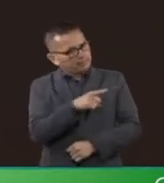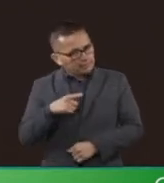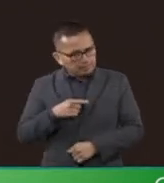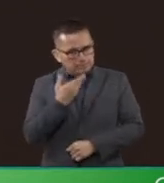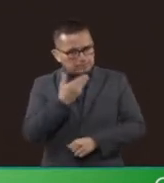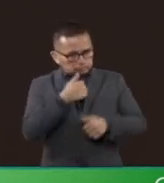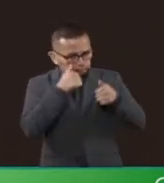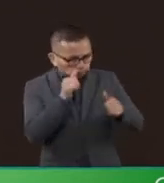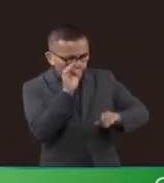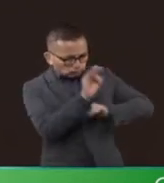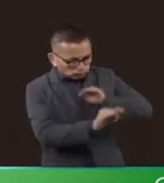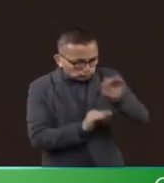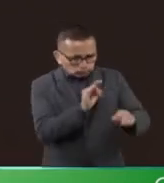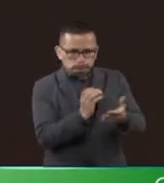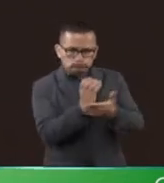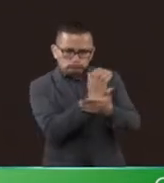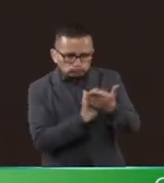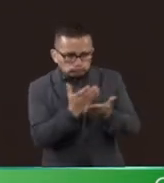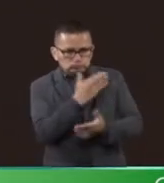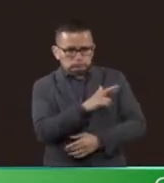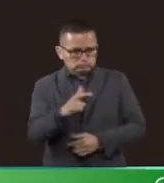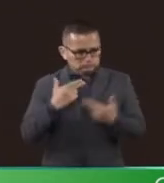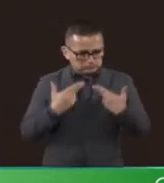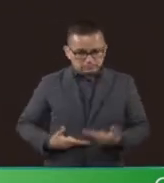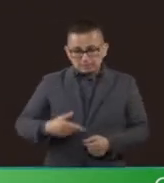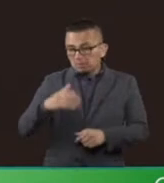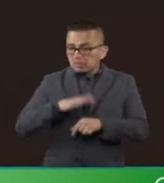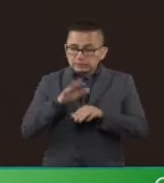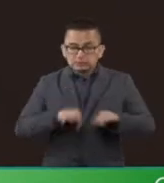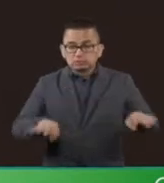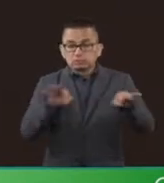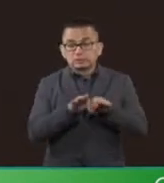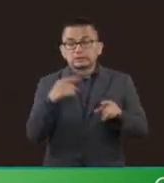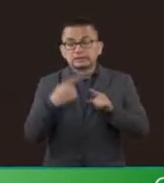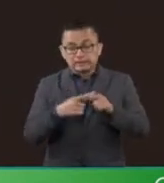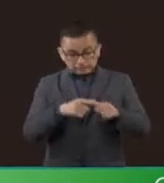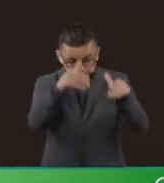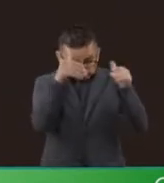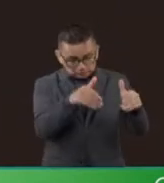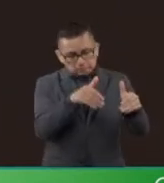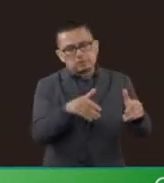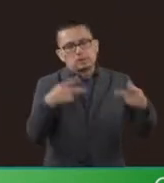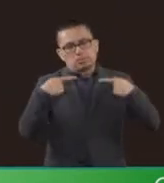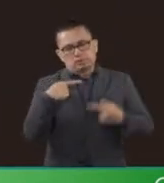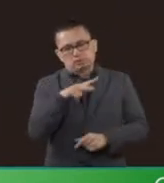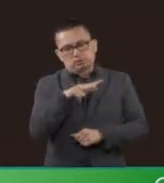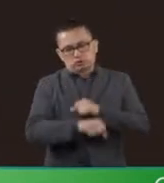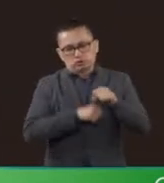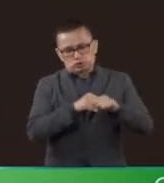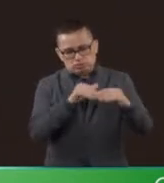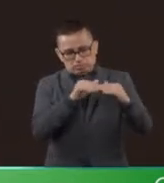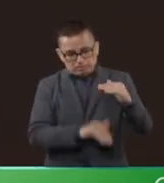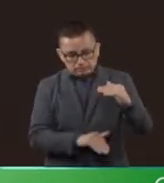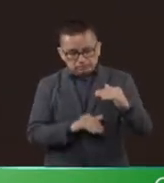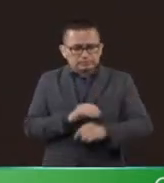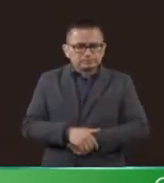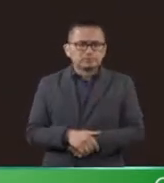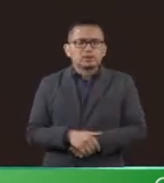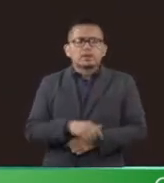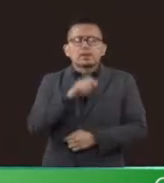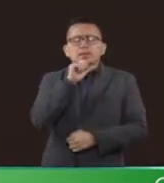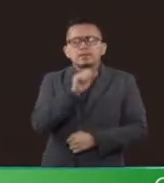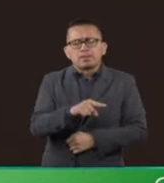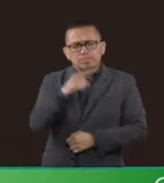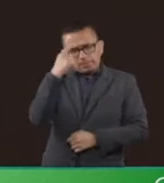rehabilitaciones, dando prioridad a nuestros menores de 18 años. También se busca reducir de 68 a